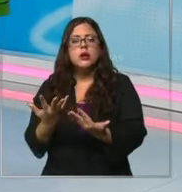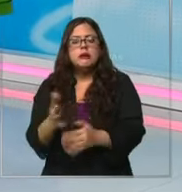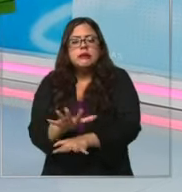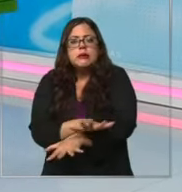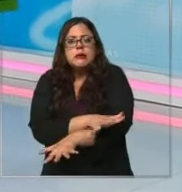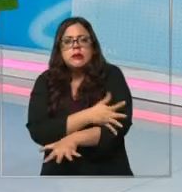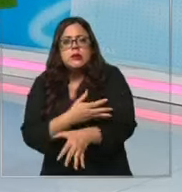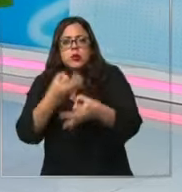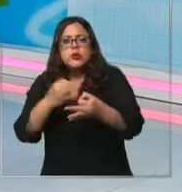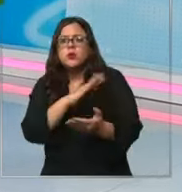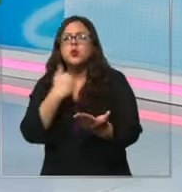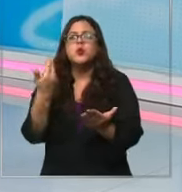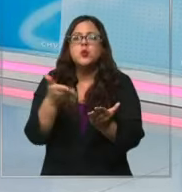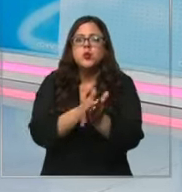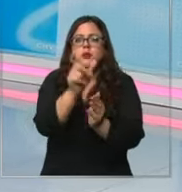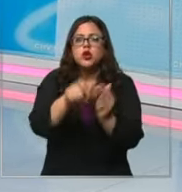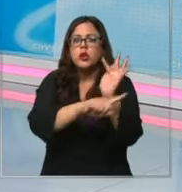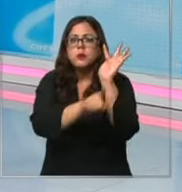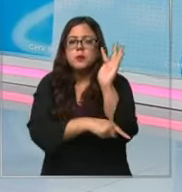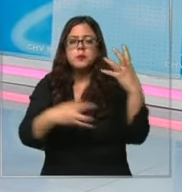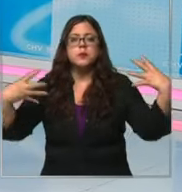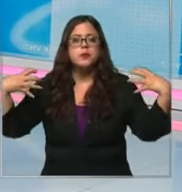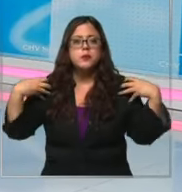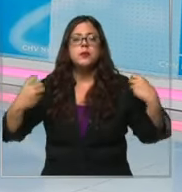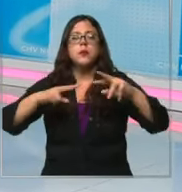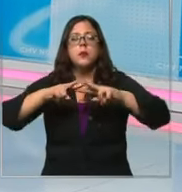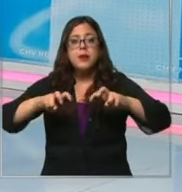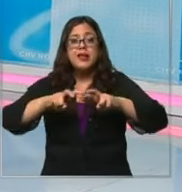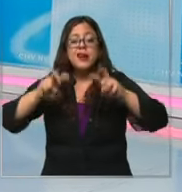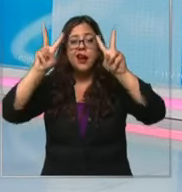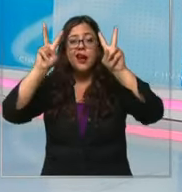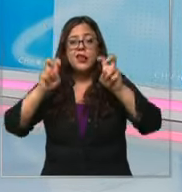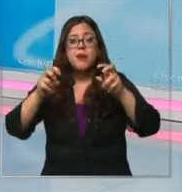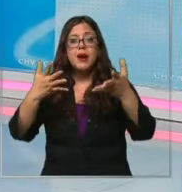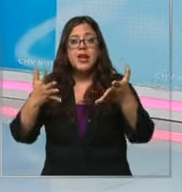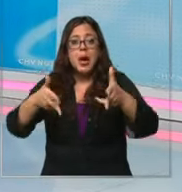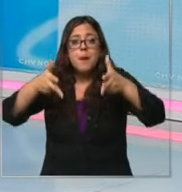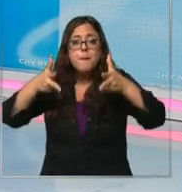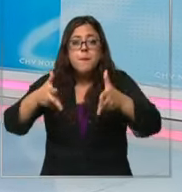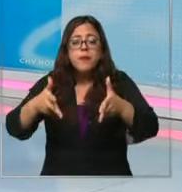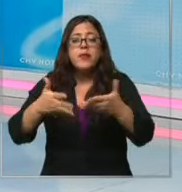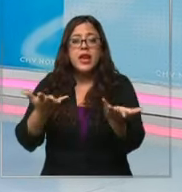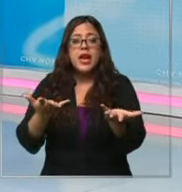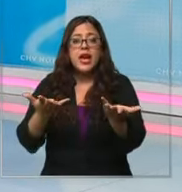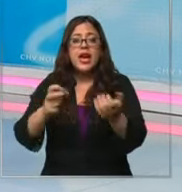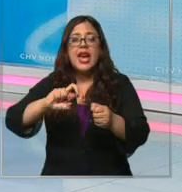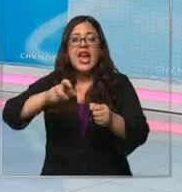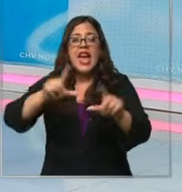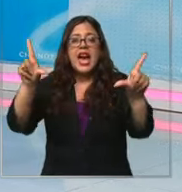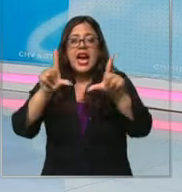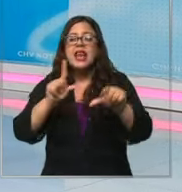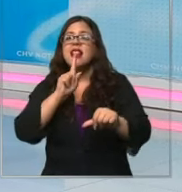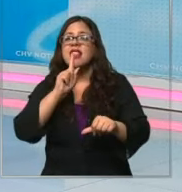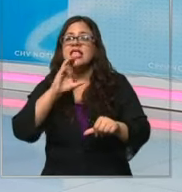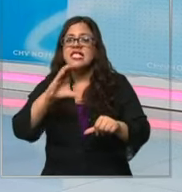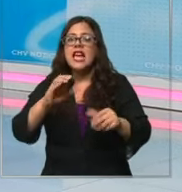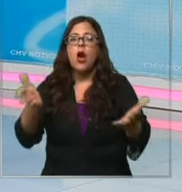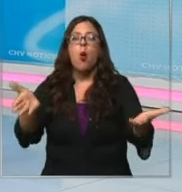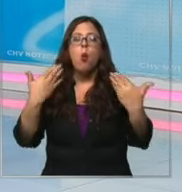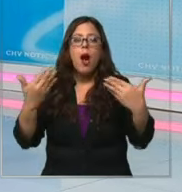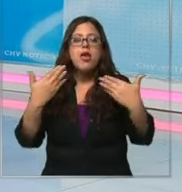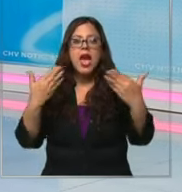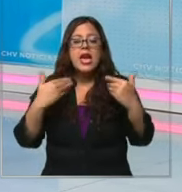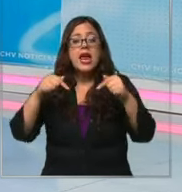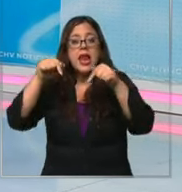después de que asesinaran al fiscal que estaba a cargo de investigar el ataque sobre el canal TC de Guayaquil. Y ahora están buscando